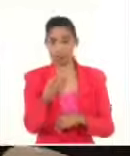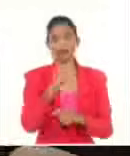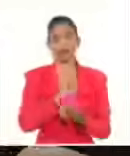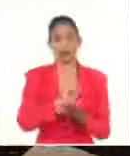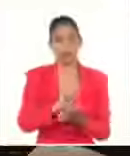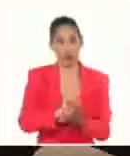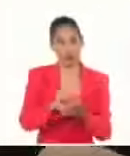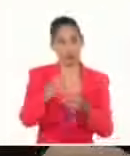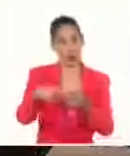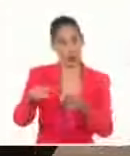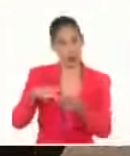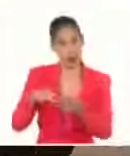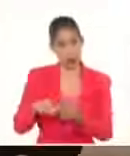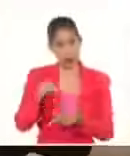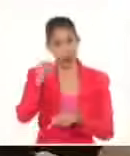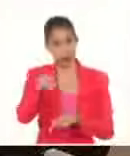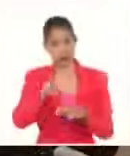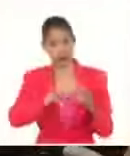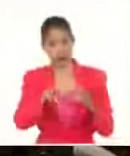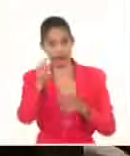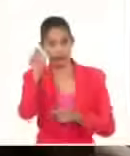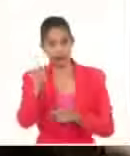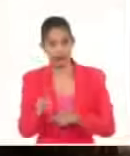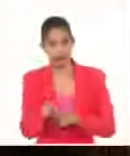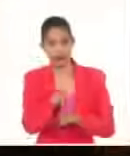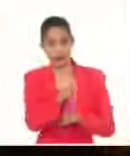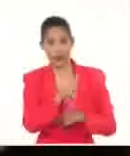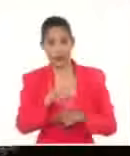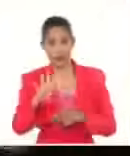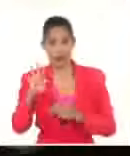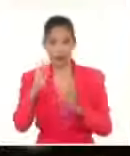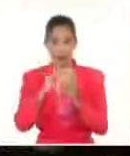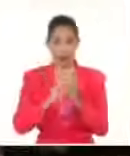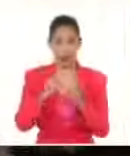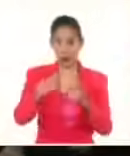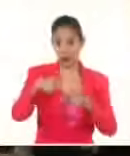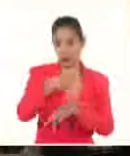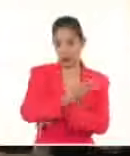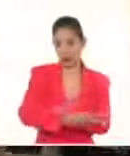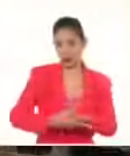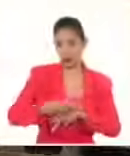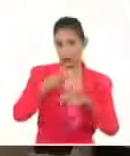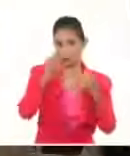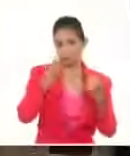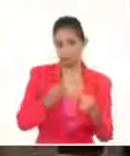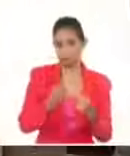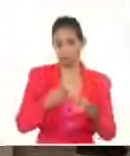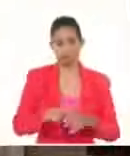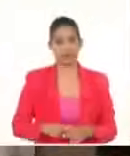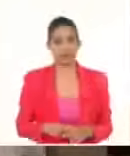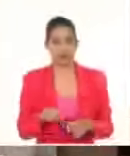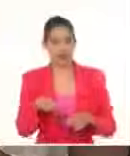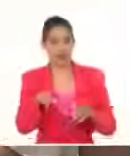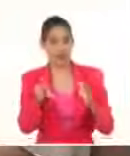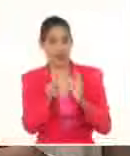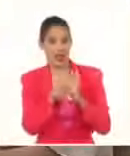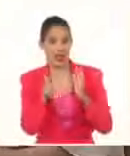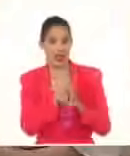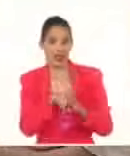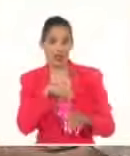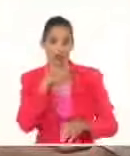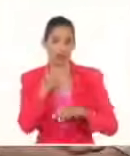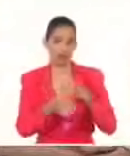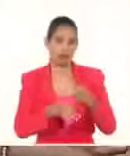como suprime el tiempo de estancia de 24 meses en el exterior. Esta ley remite en varios artículos al desarrollo